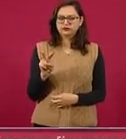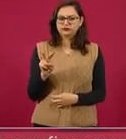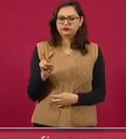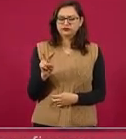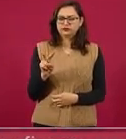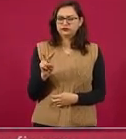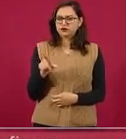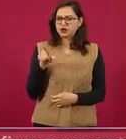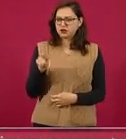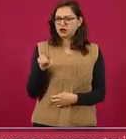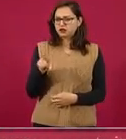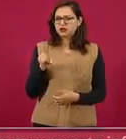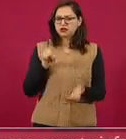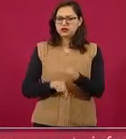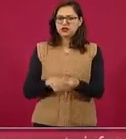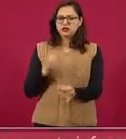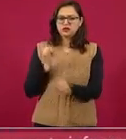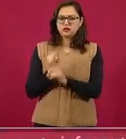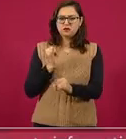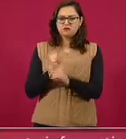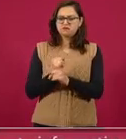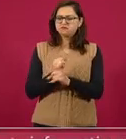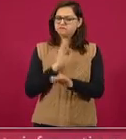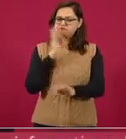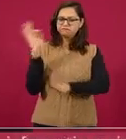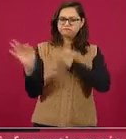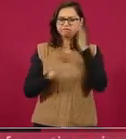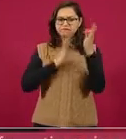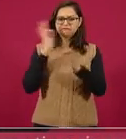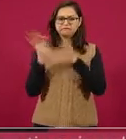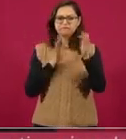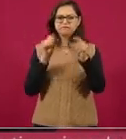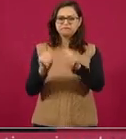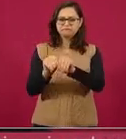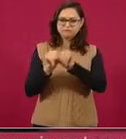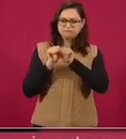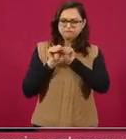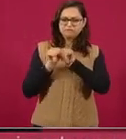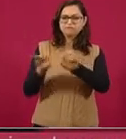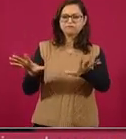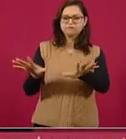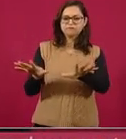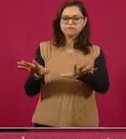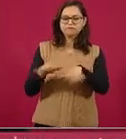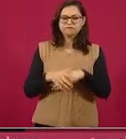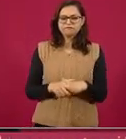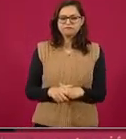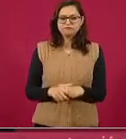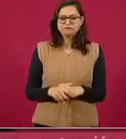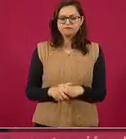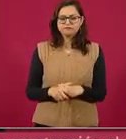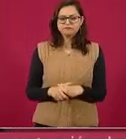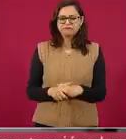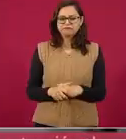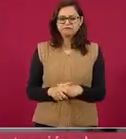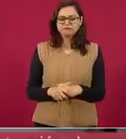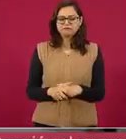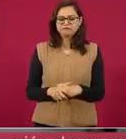mensaje o promovieron un mensaje. El foro que hicieron. No sé cómo le llaman a